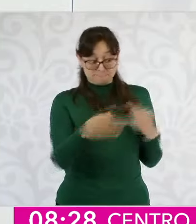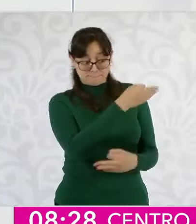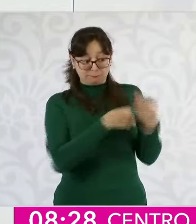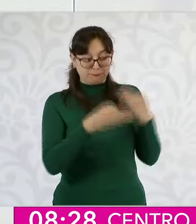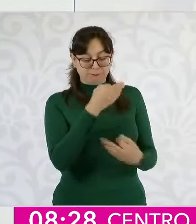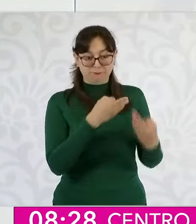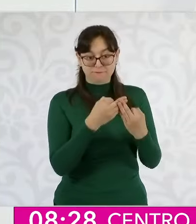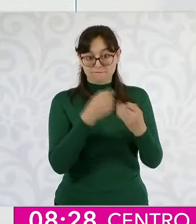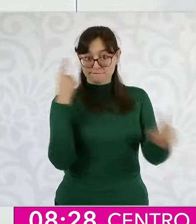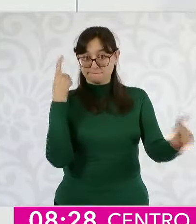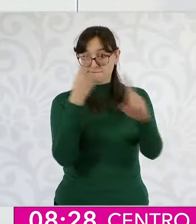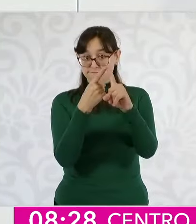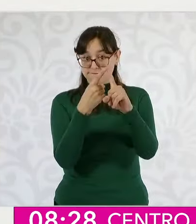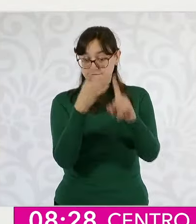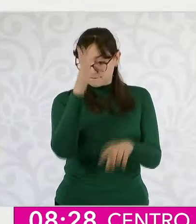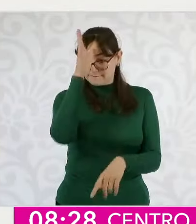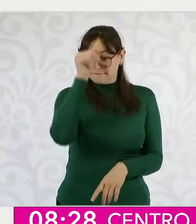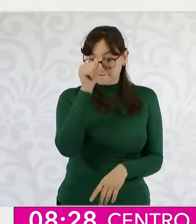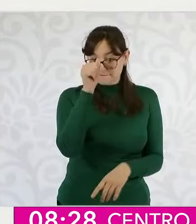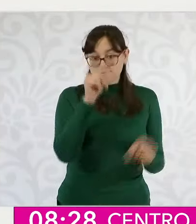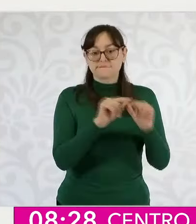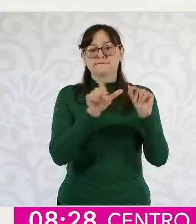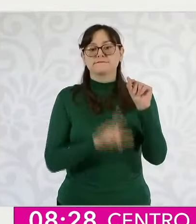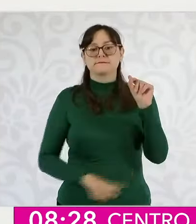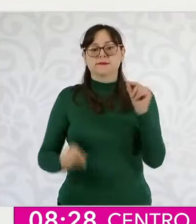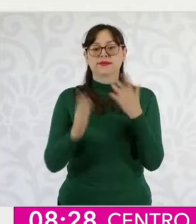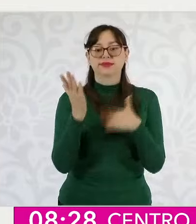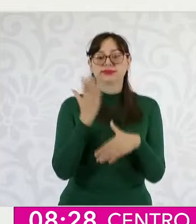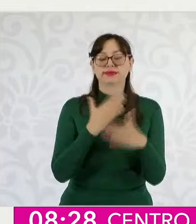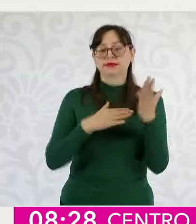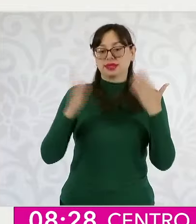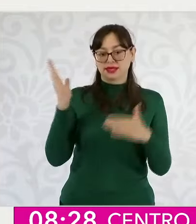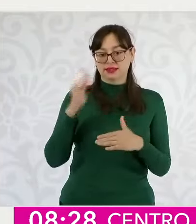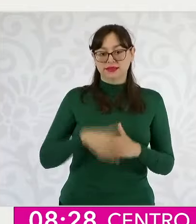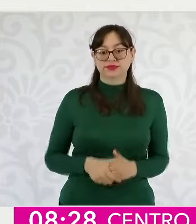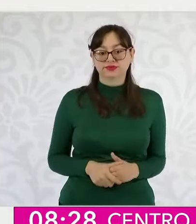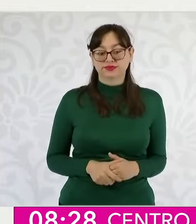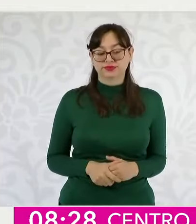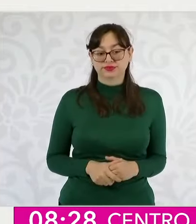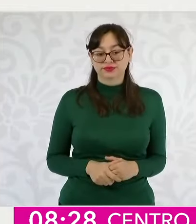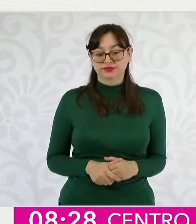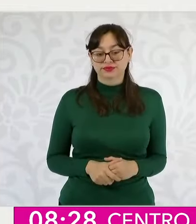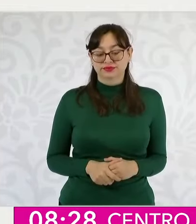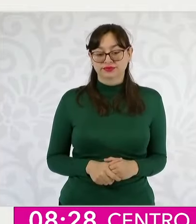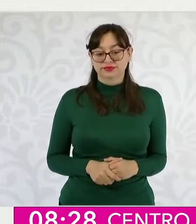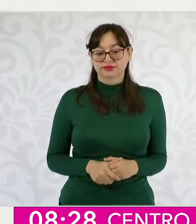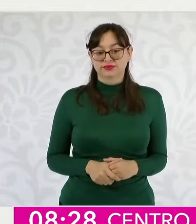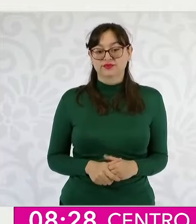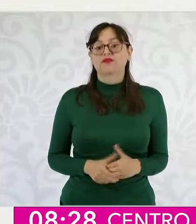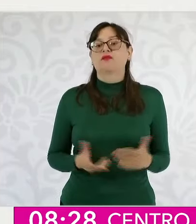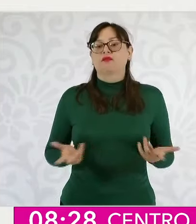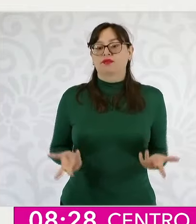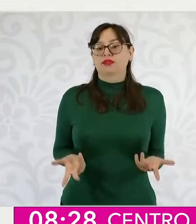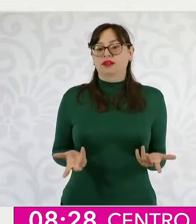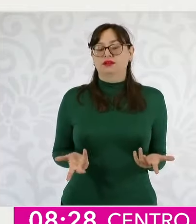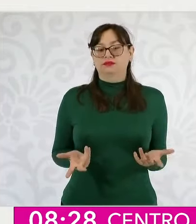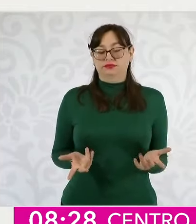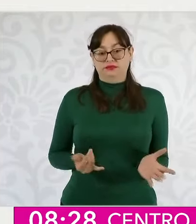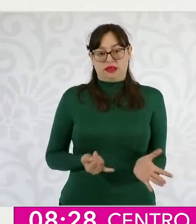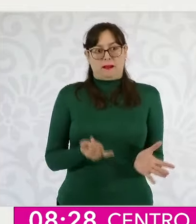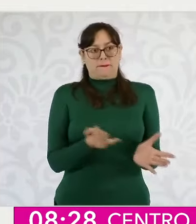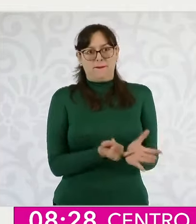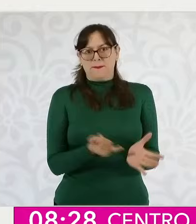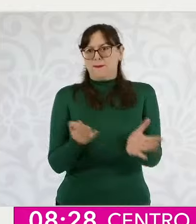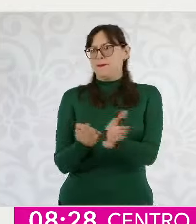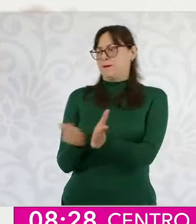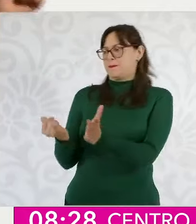México. Y estamos de acuerdo en abogar porque no hay aranceles,